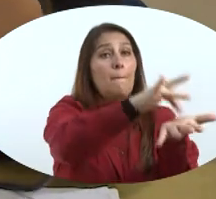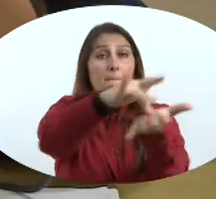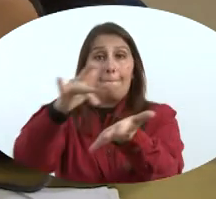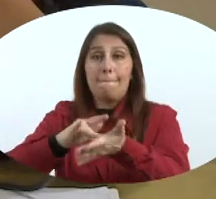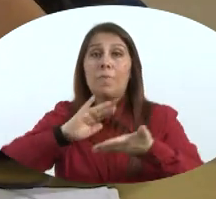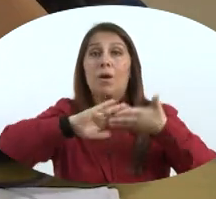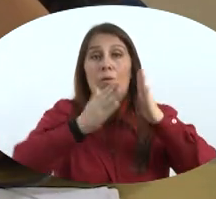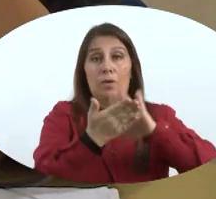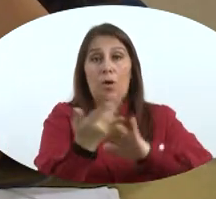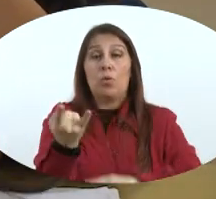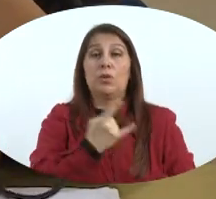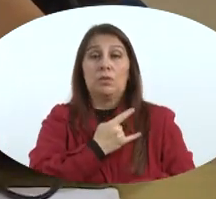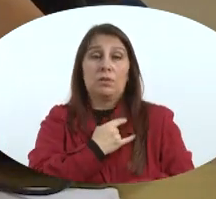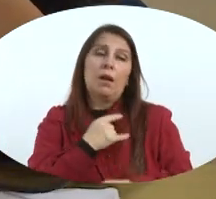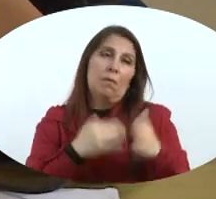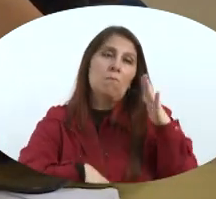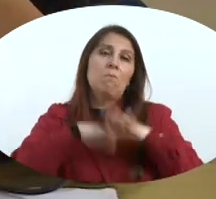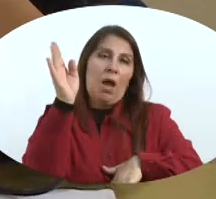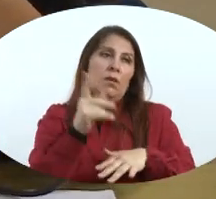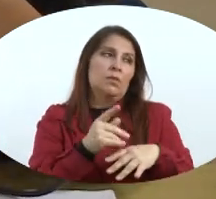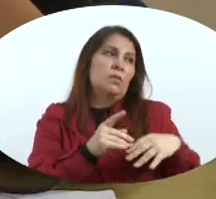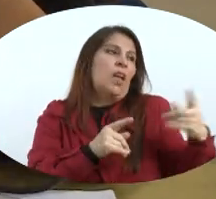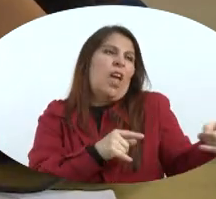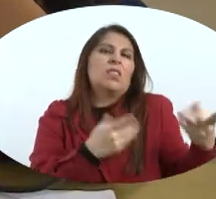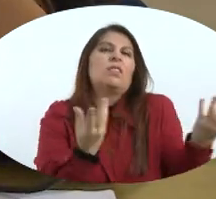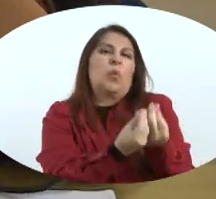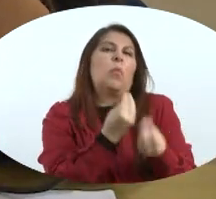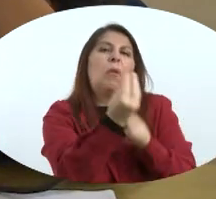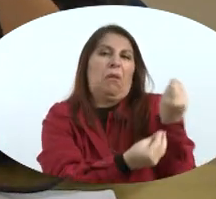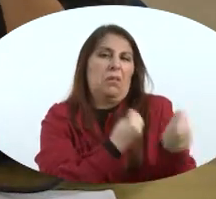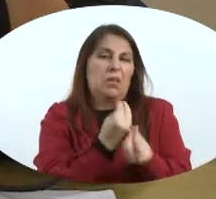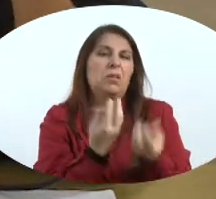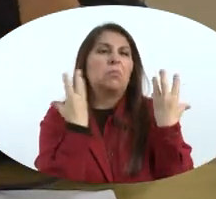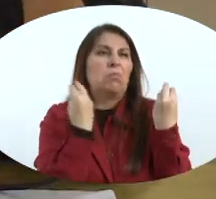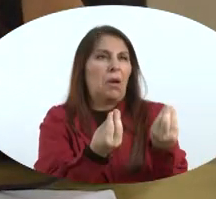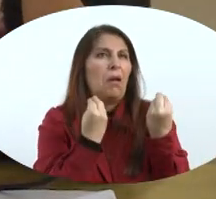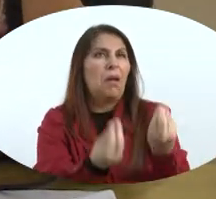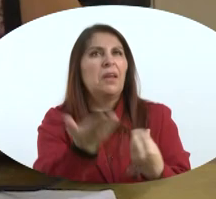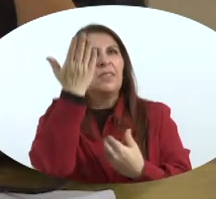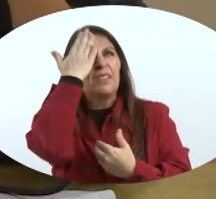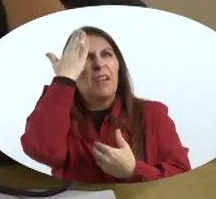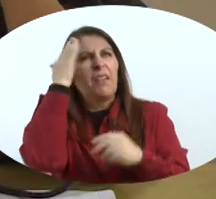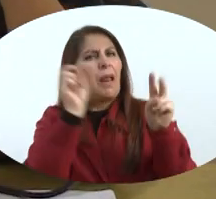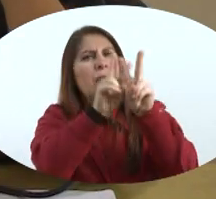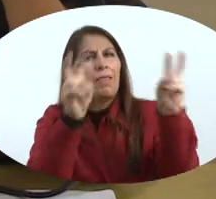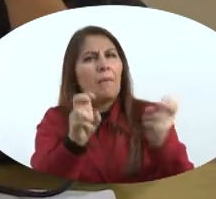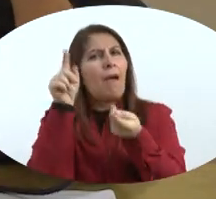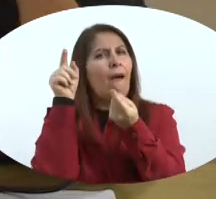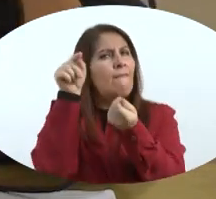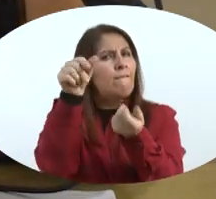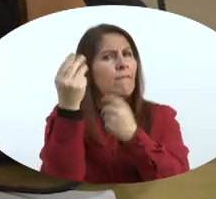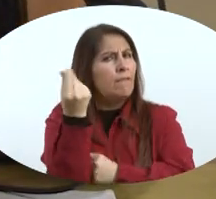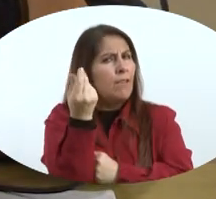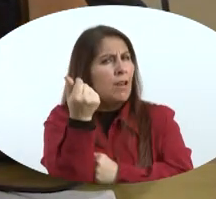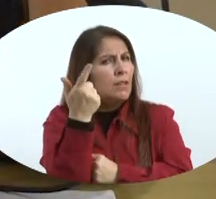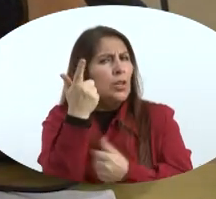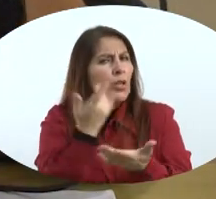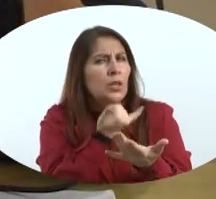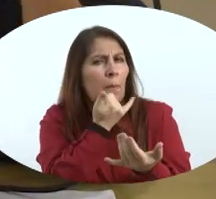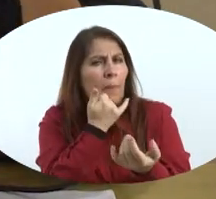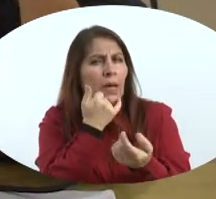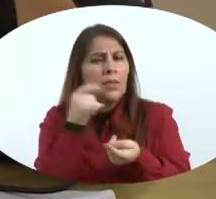y específicamente pues de los que allí hacen parte para seguir tratando este tema saber por ejemplo temas financieros cómo se está invirtiendo